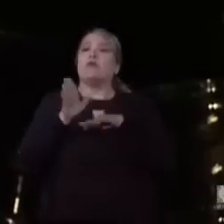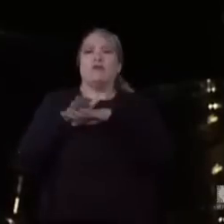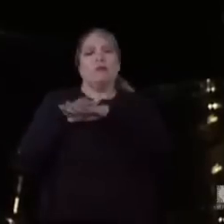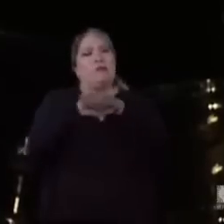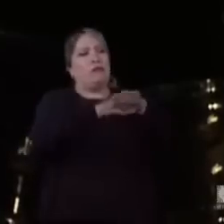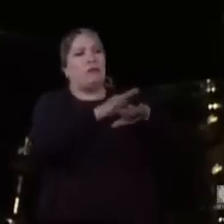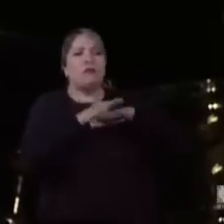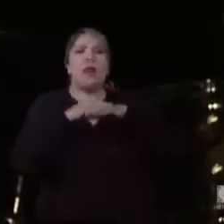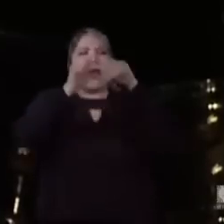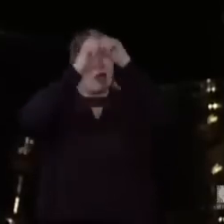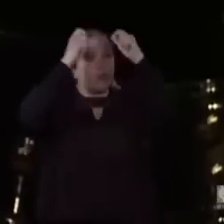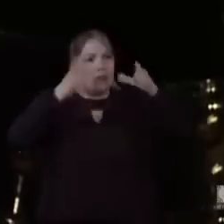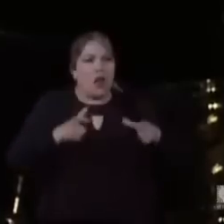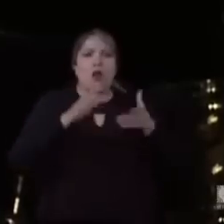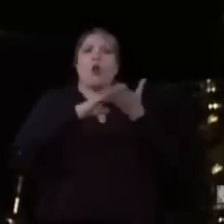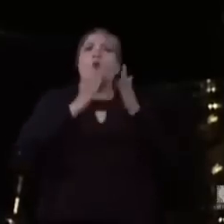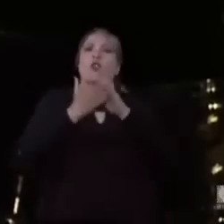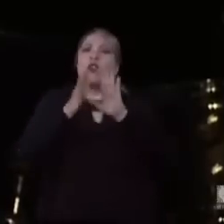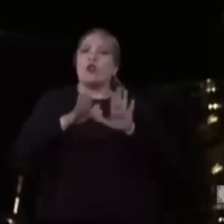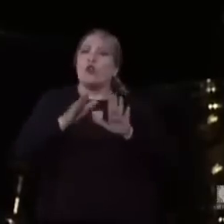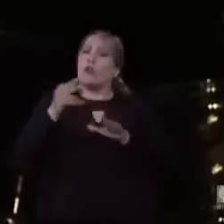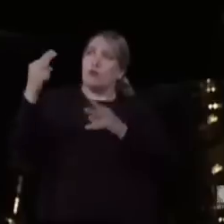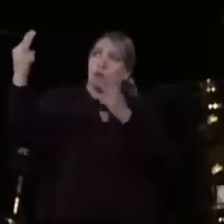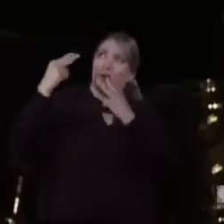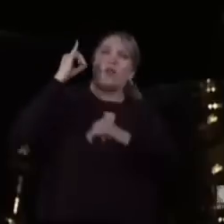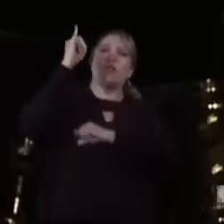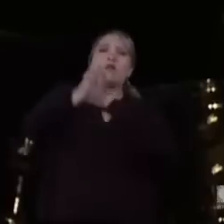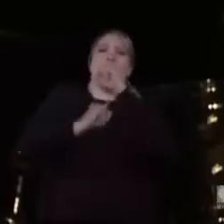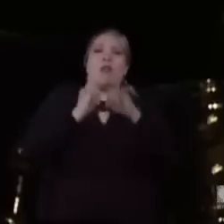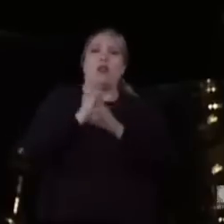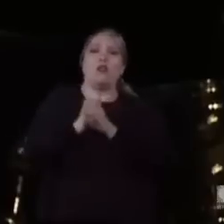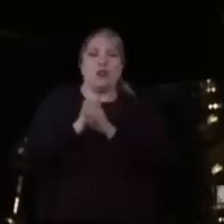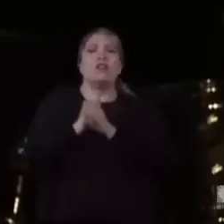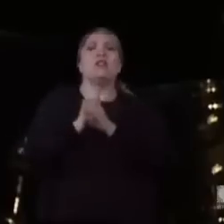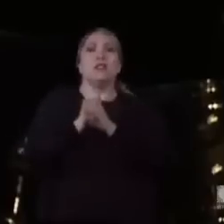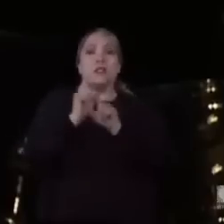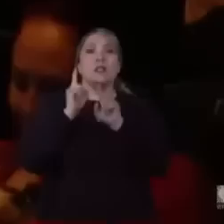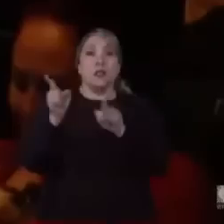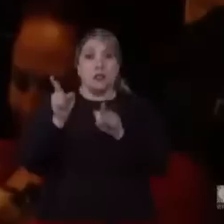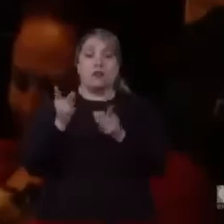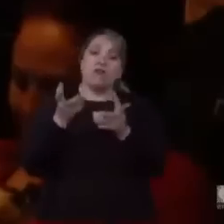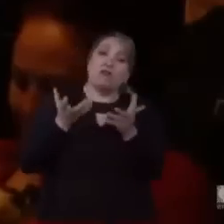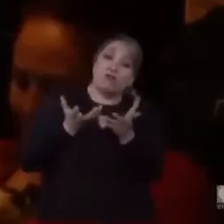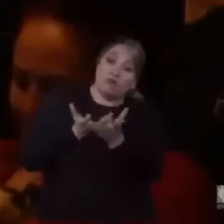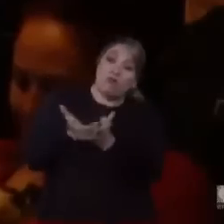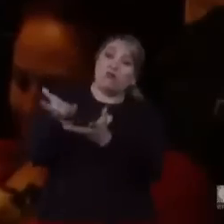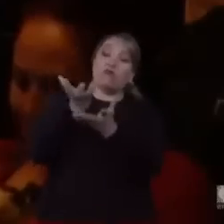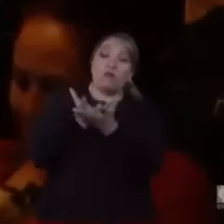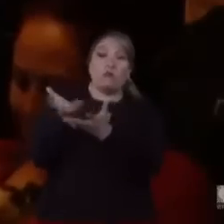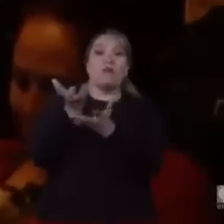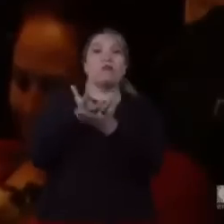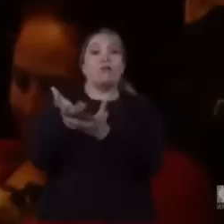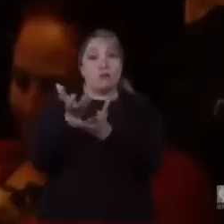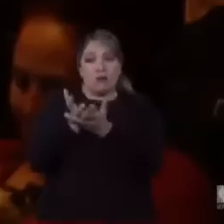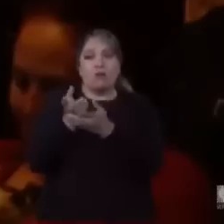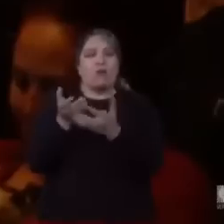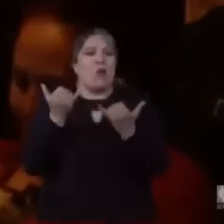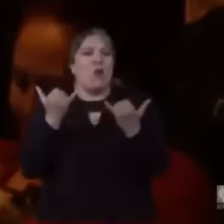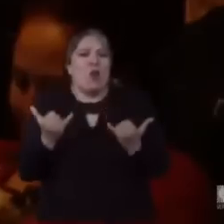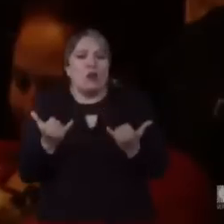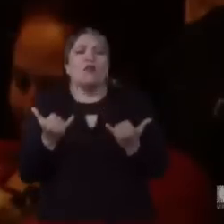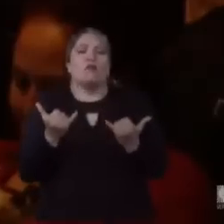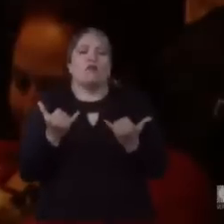la sociedad, al Estado y a la comunidad internacional. Y en el espíritu de esas recomendaciones queremos